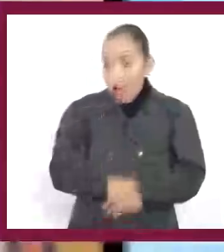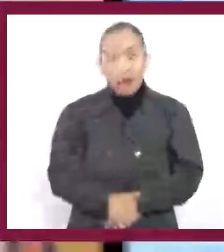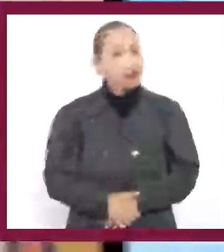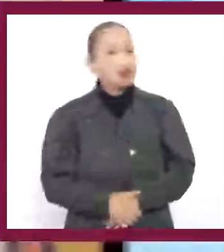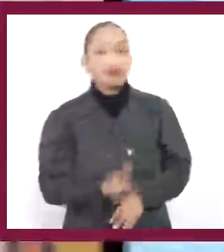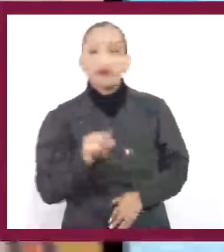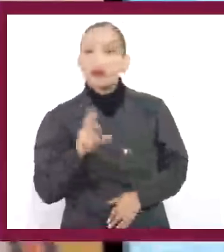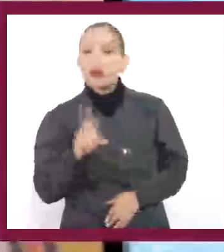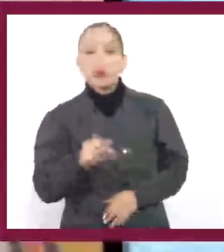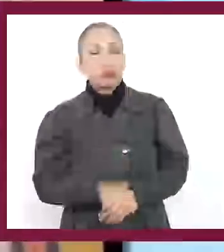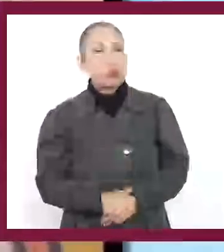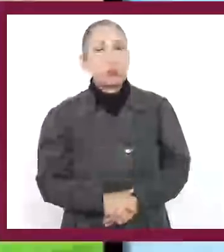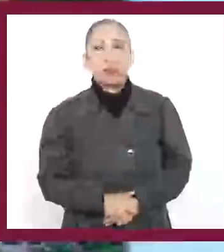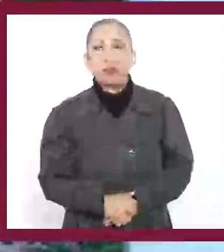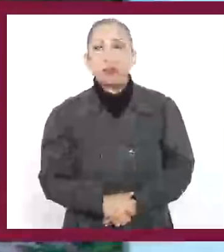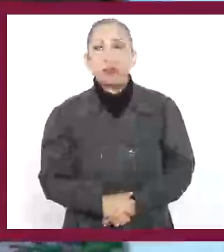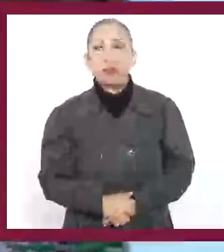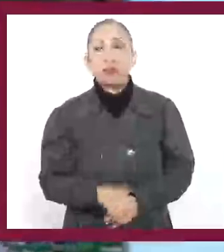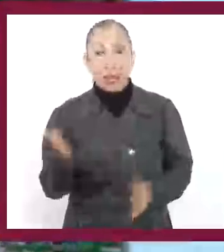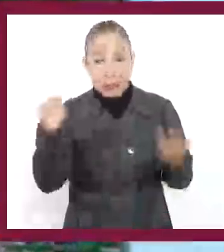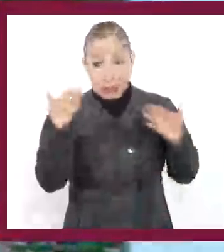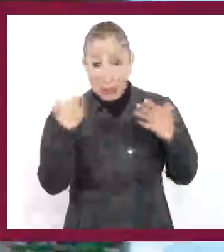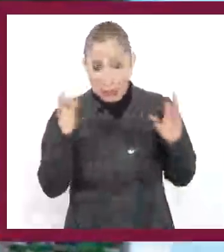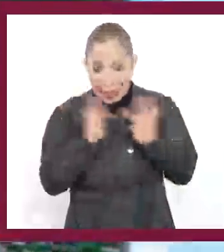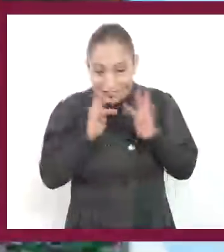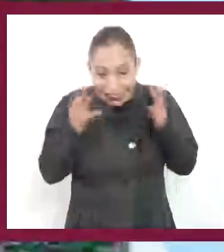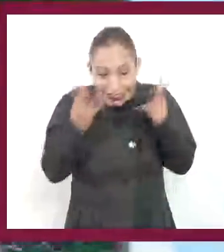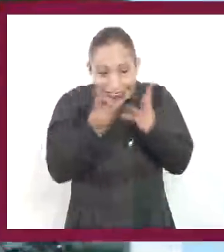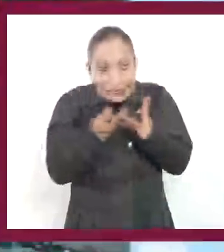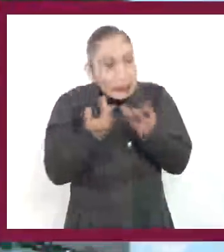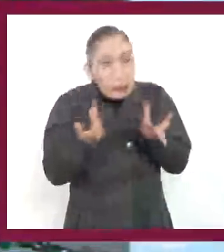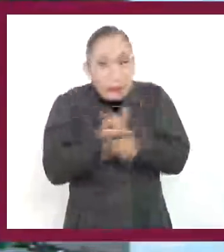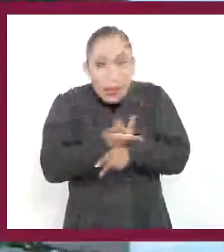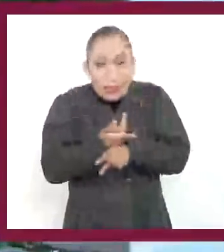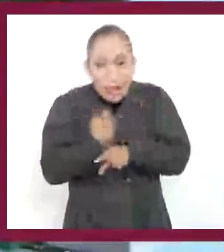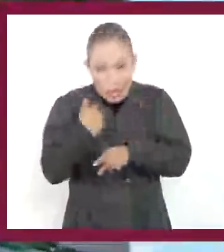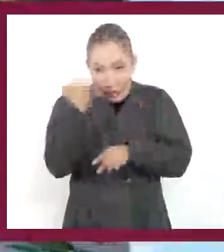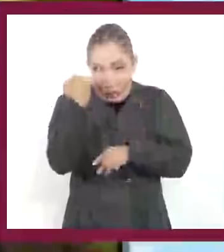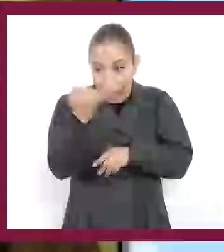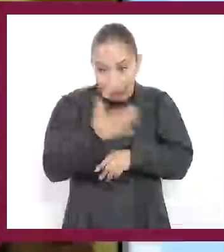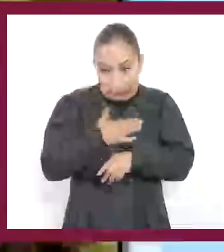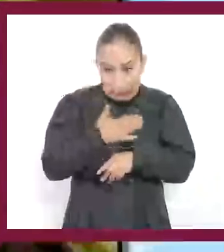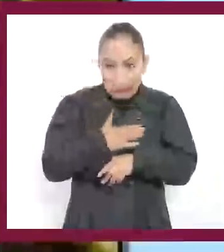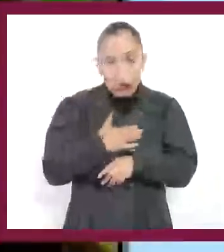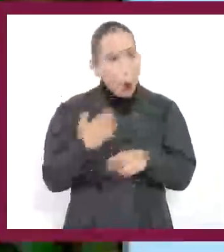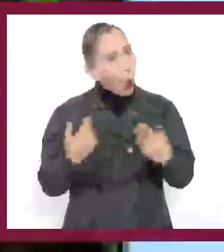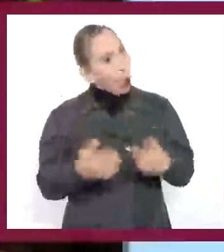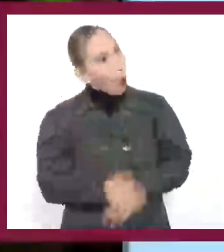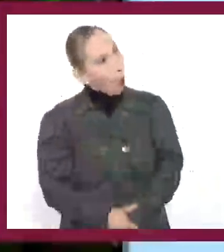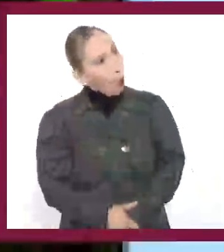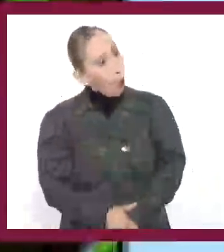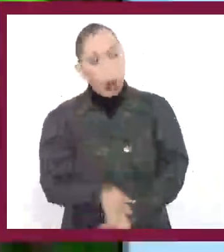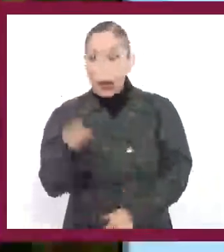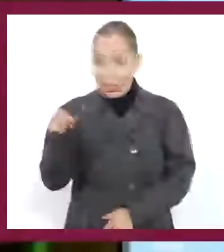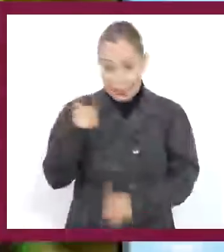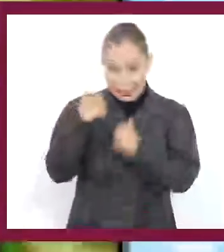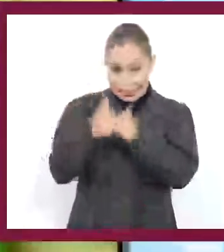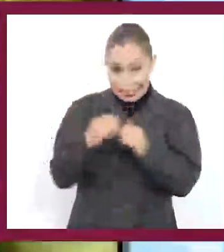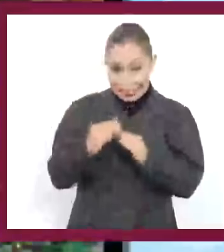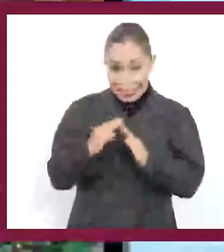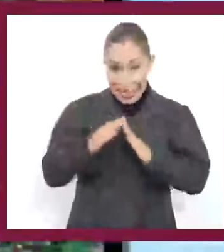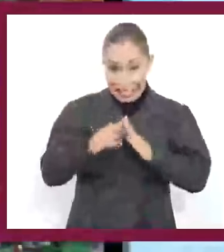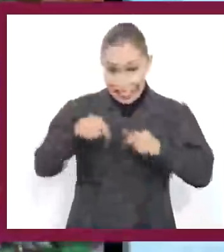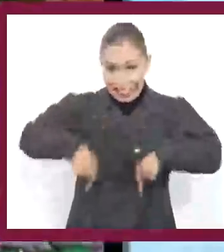a dónde ir? ¡Ey, muchachos! Venga. ¿Qué pasa, Gastón? Tengo una idea. ¿Cuál? Que se quede a vivir con